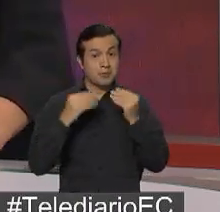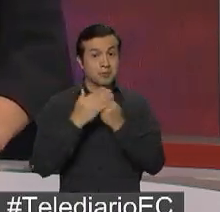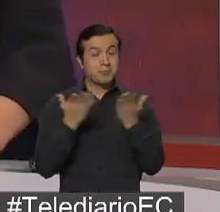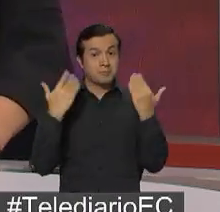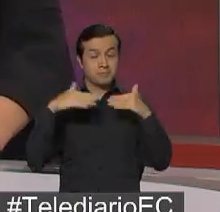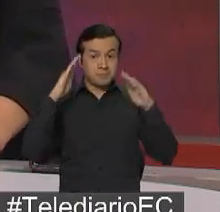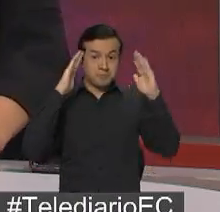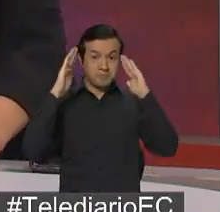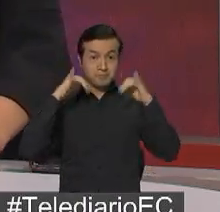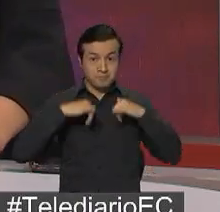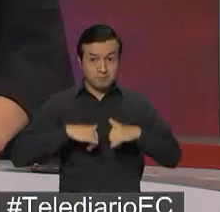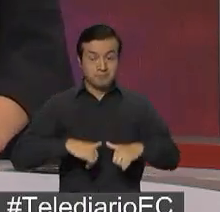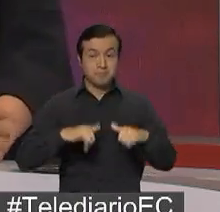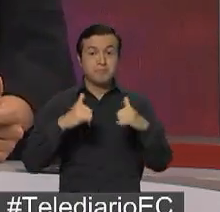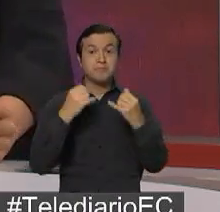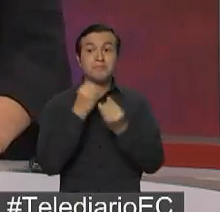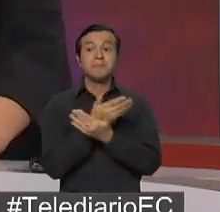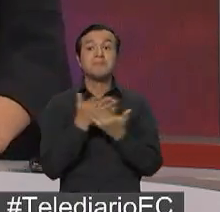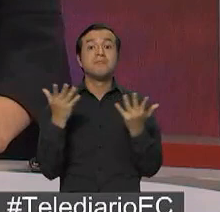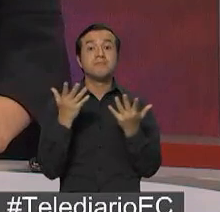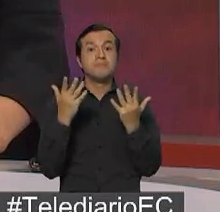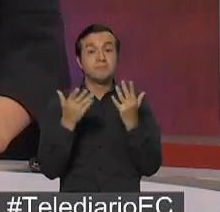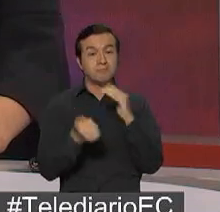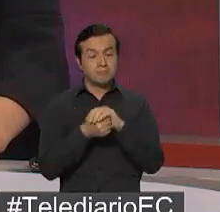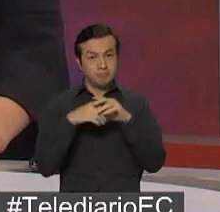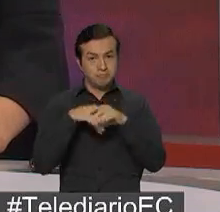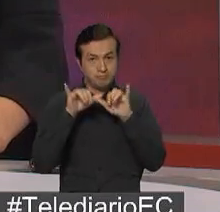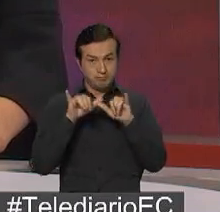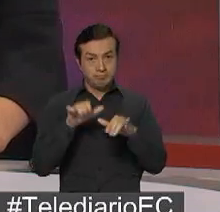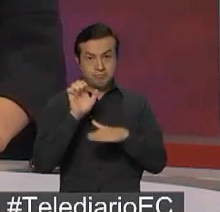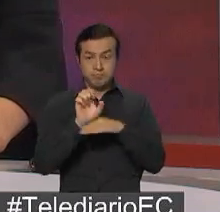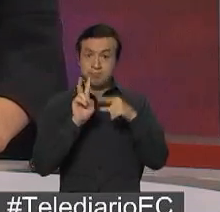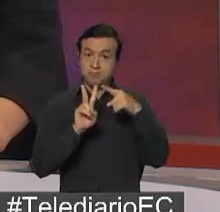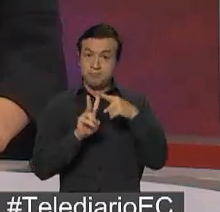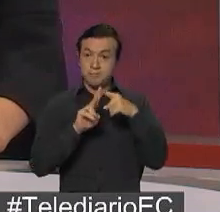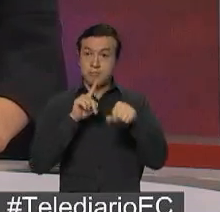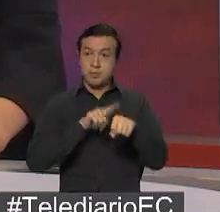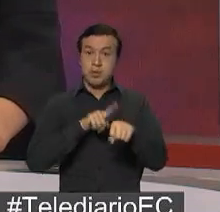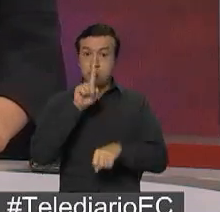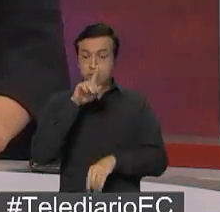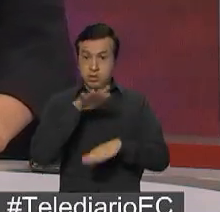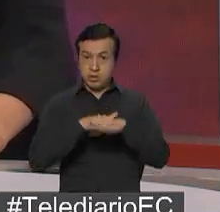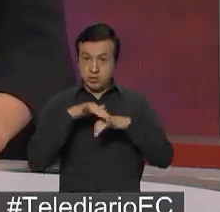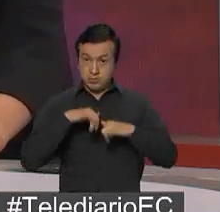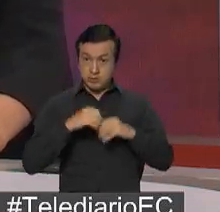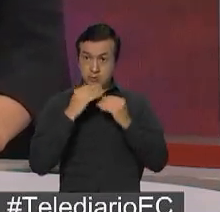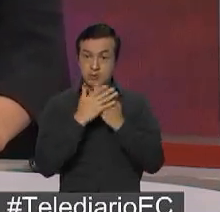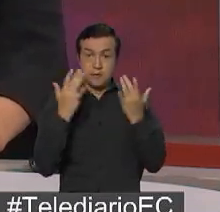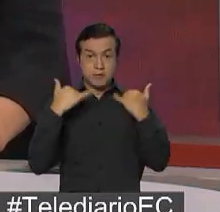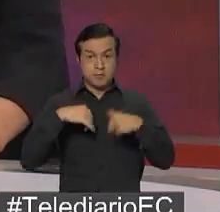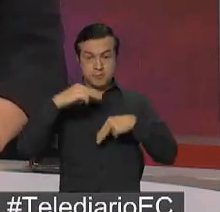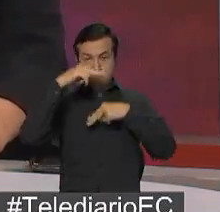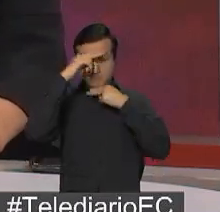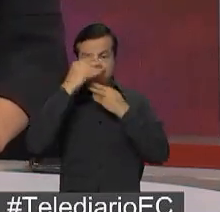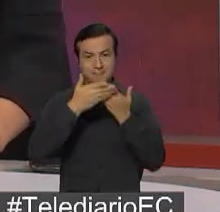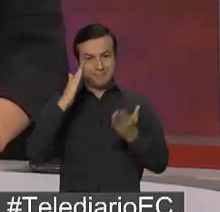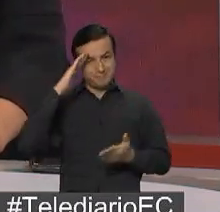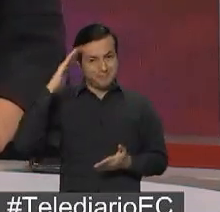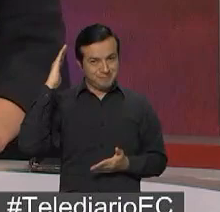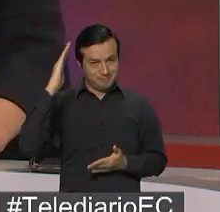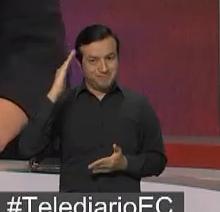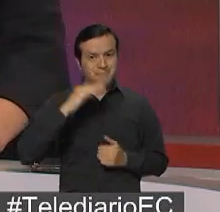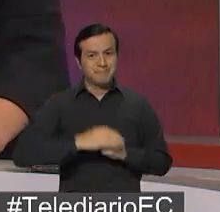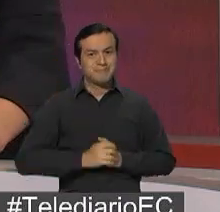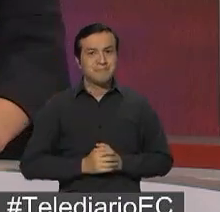despedirnos en telediario en esta emisión pero quédense con la pantalla de ecuador-tv a las 13 horas tenemos más noticias hasta pronto una buena